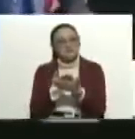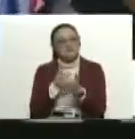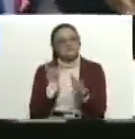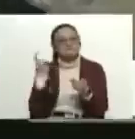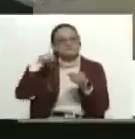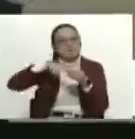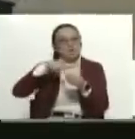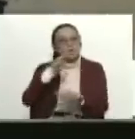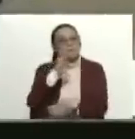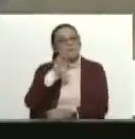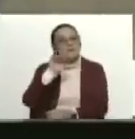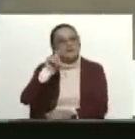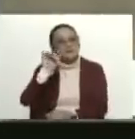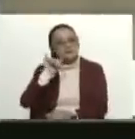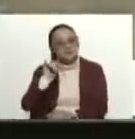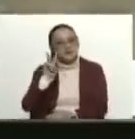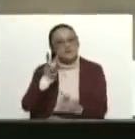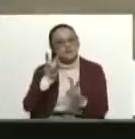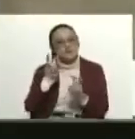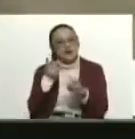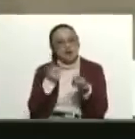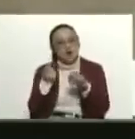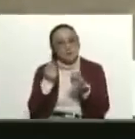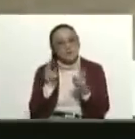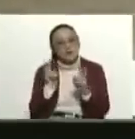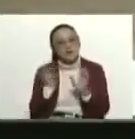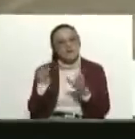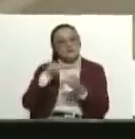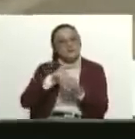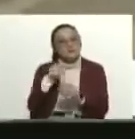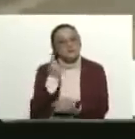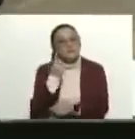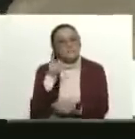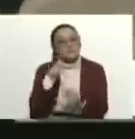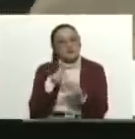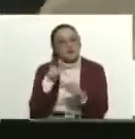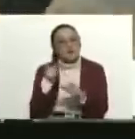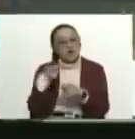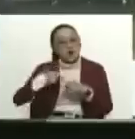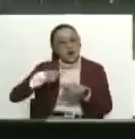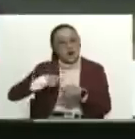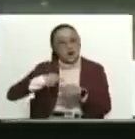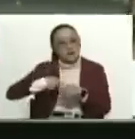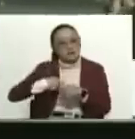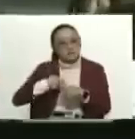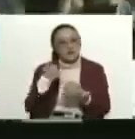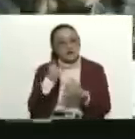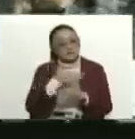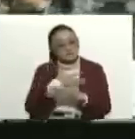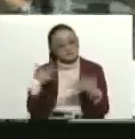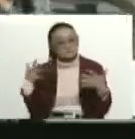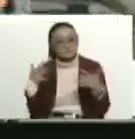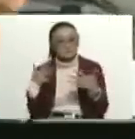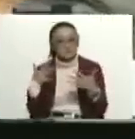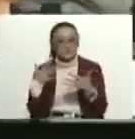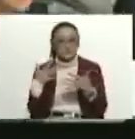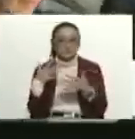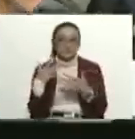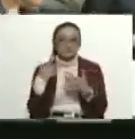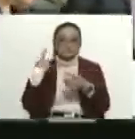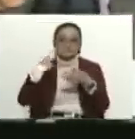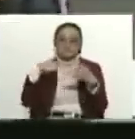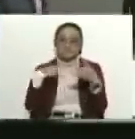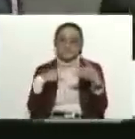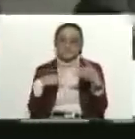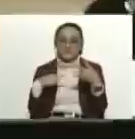pero también dinamizar la nueva economía. No solamente es petróleo y gas, sino Venezuela hoy ofrece una amplia productividad